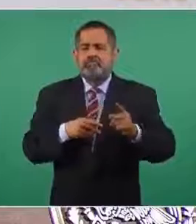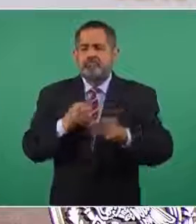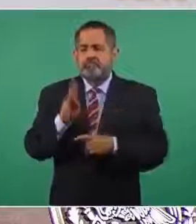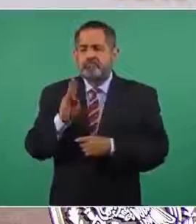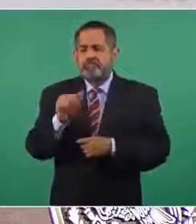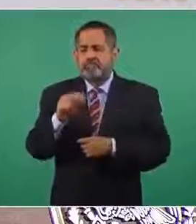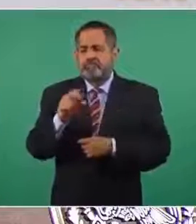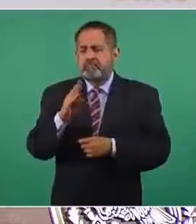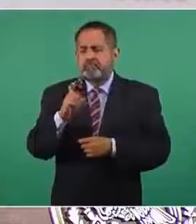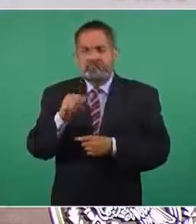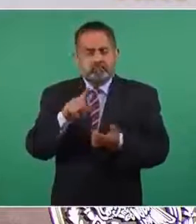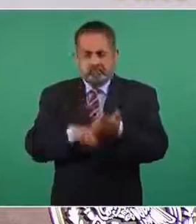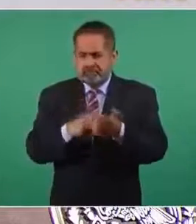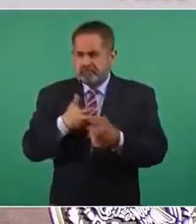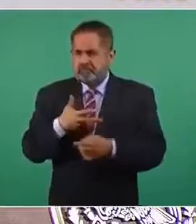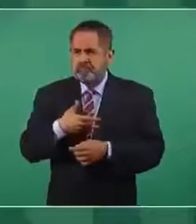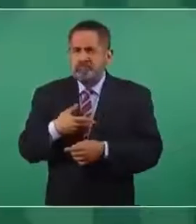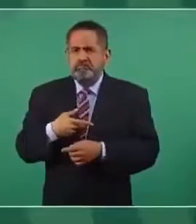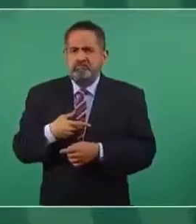Banobras están ahí.